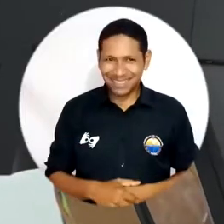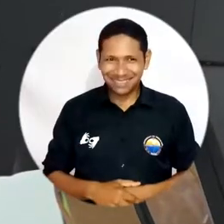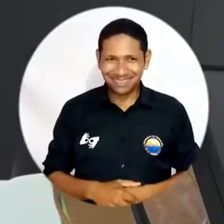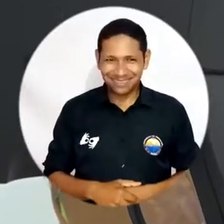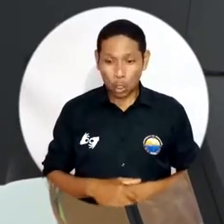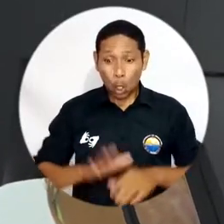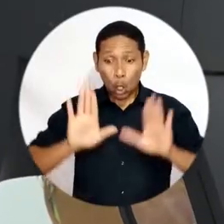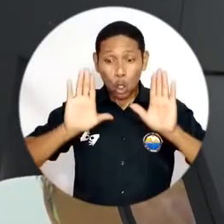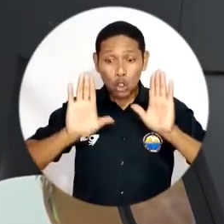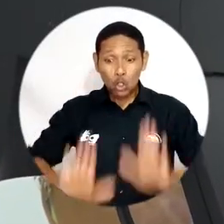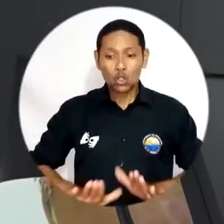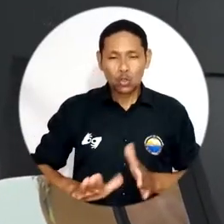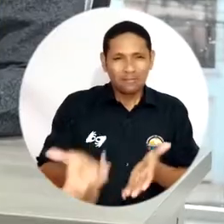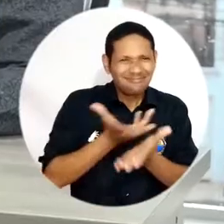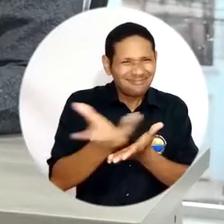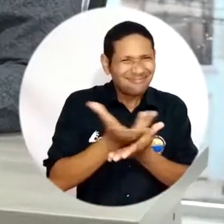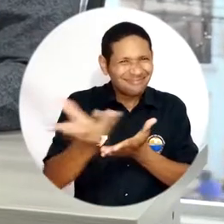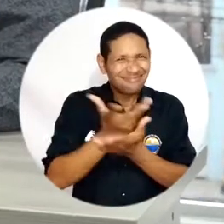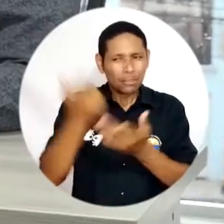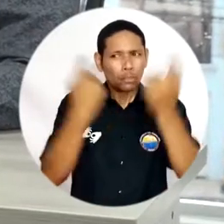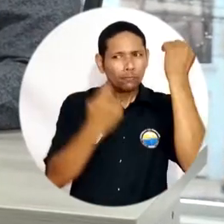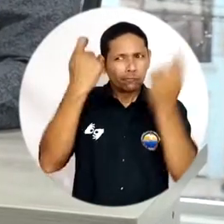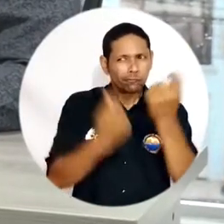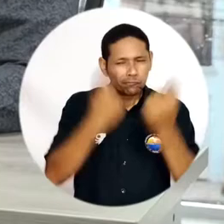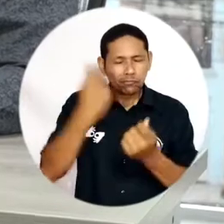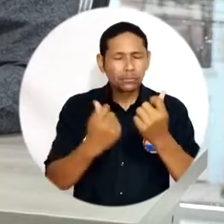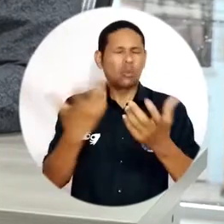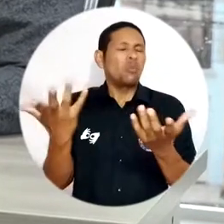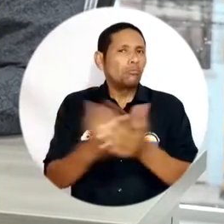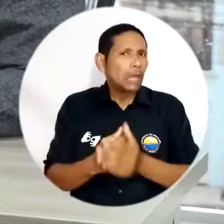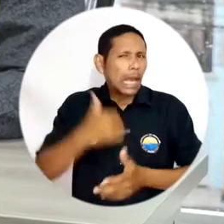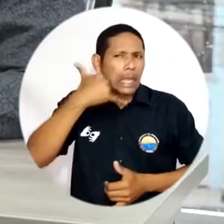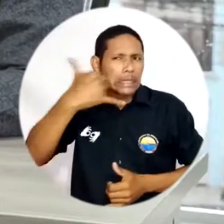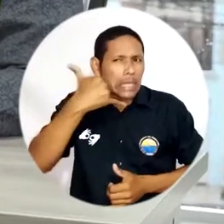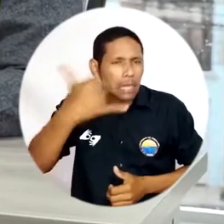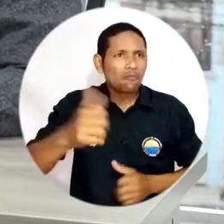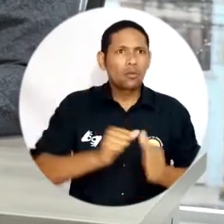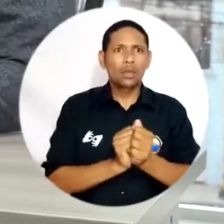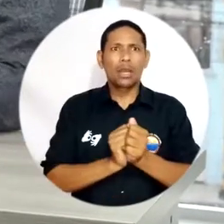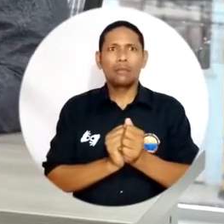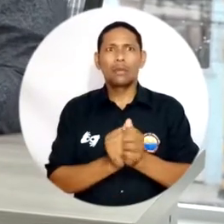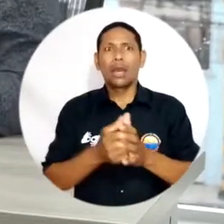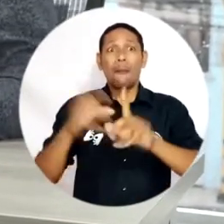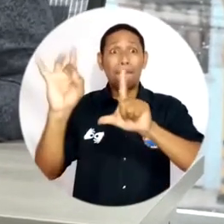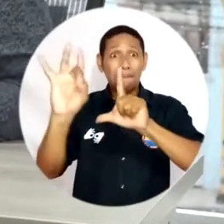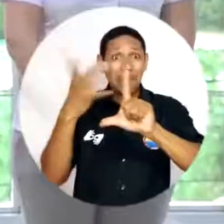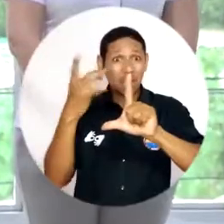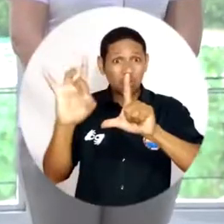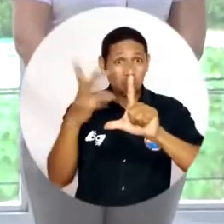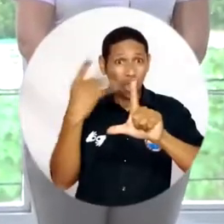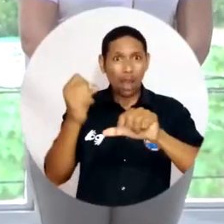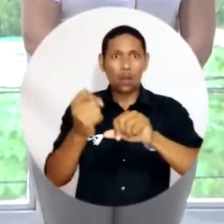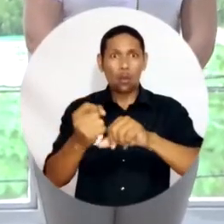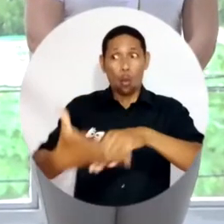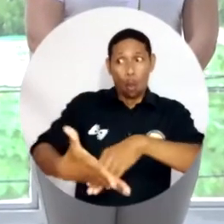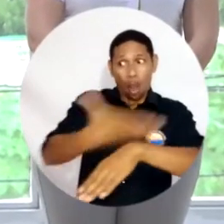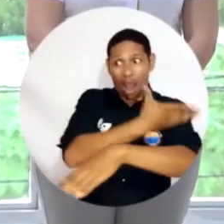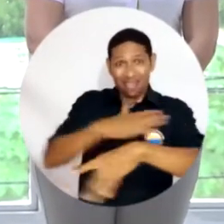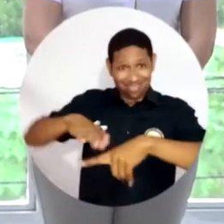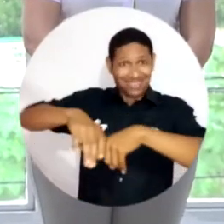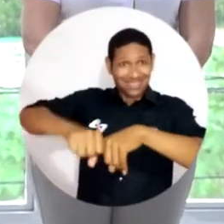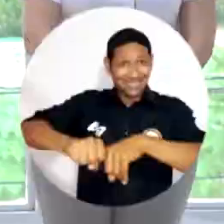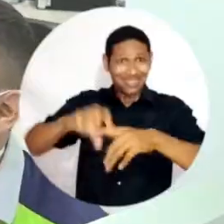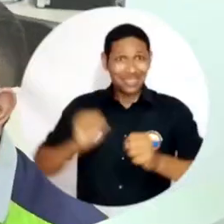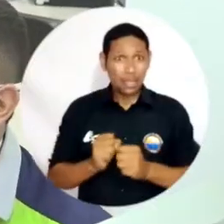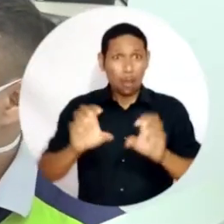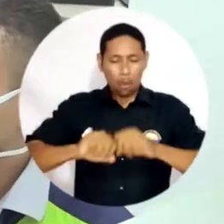el ámbito de la responsabilidad social que a través de llamadas telefónicas, consultas virtuales o citas presenciales con previa solicitud,